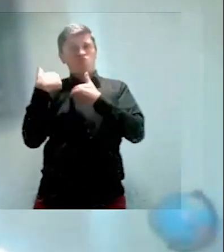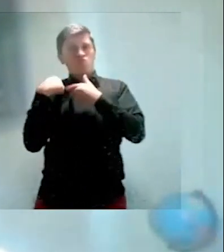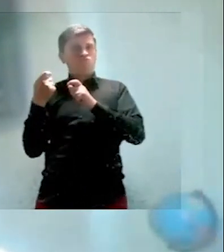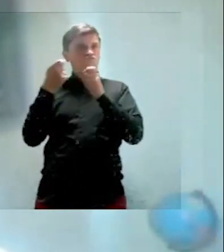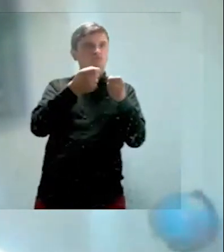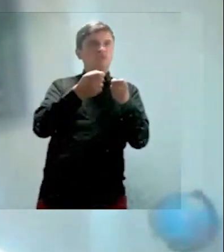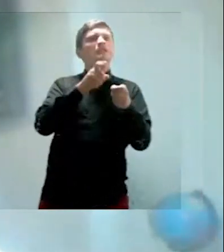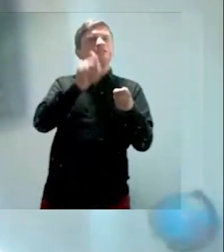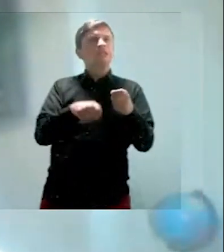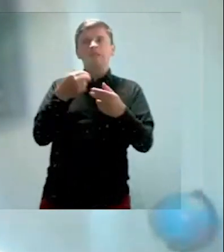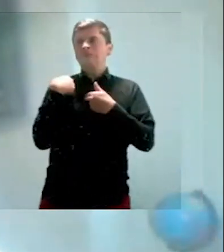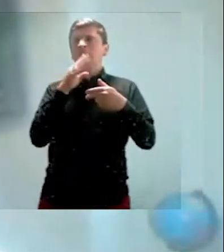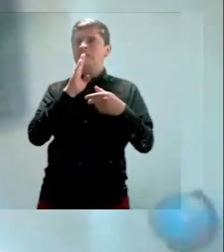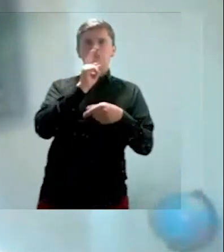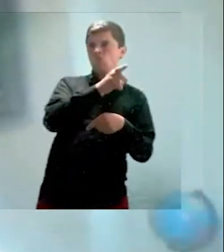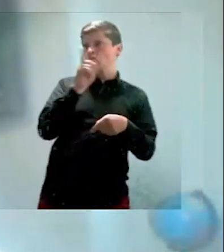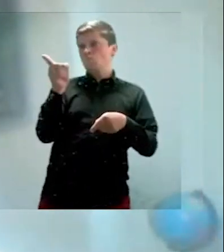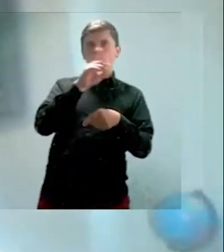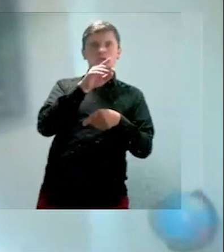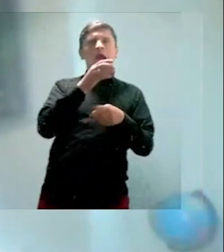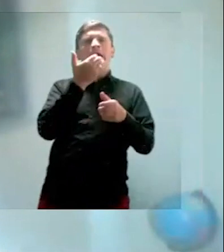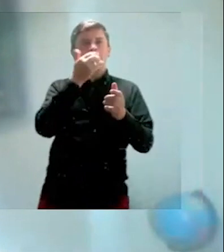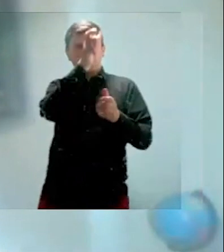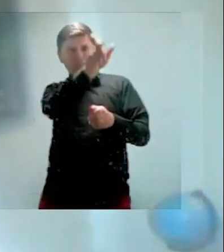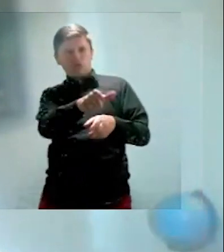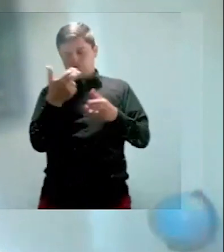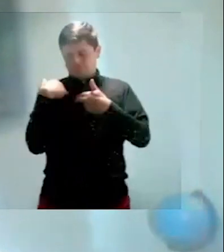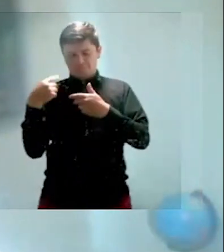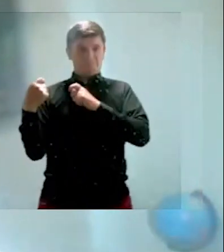Parecía una tesis también un poco pacífica, salvo